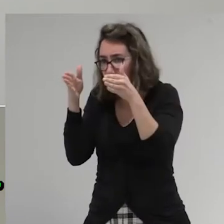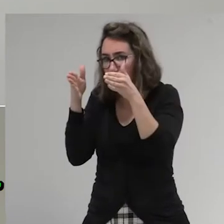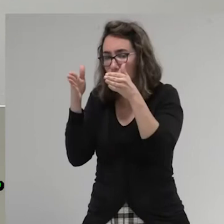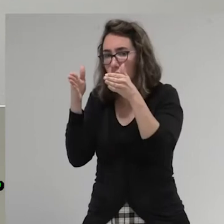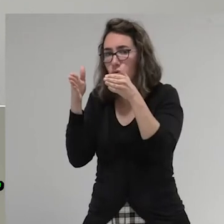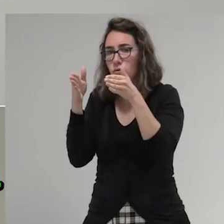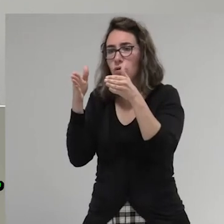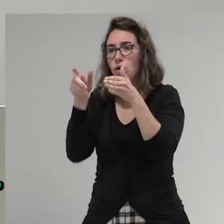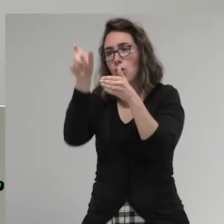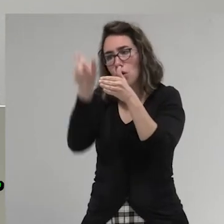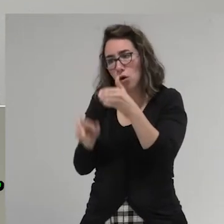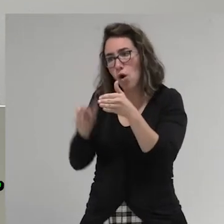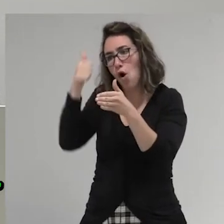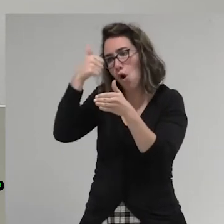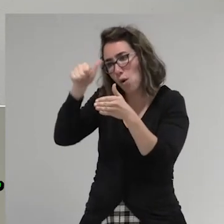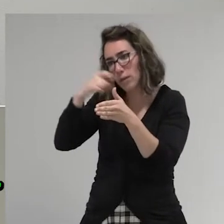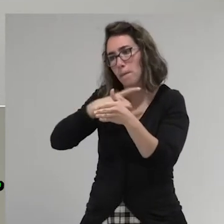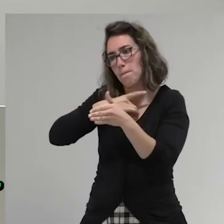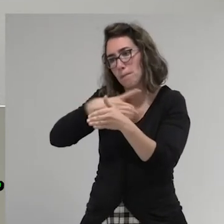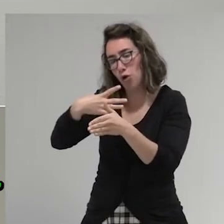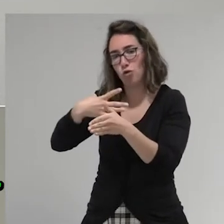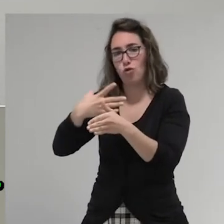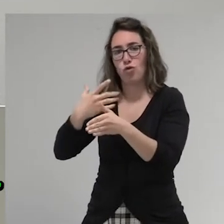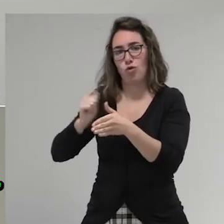pues el hombre blanco propietario burgués